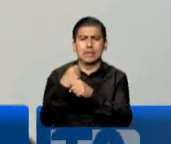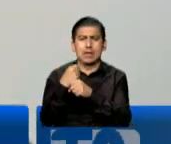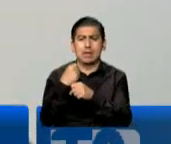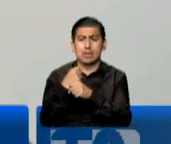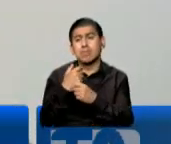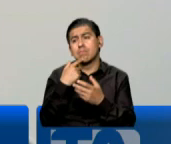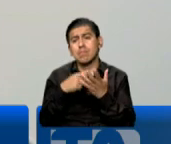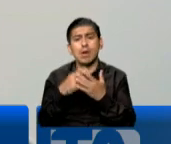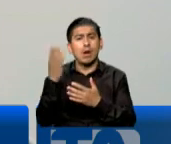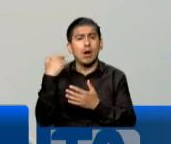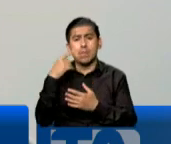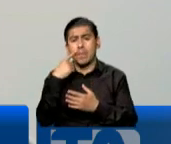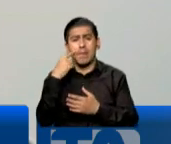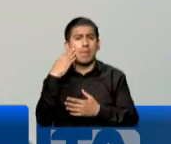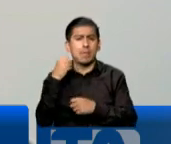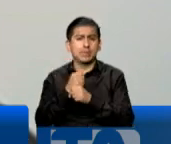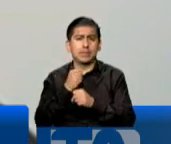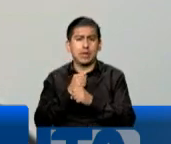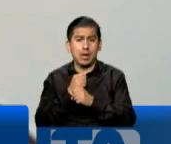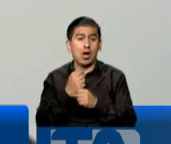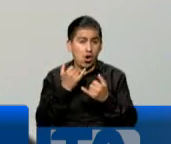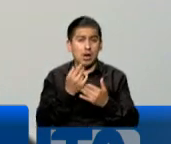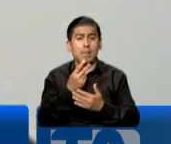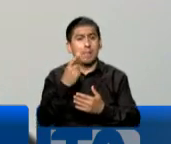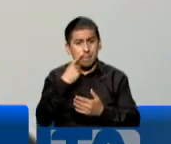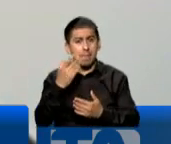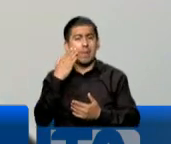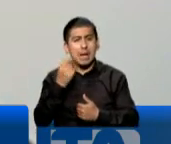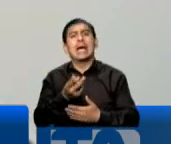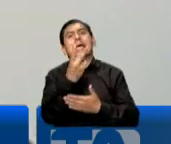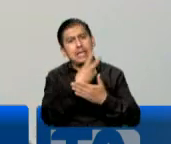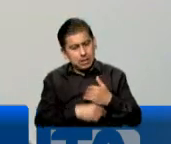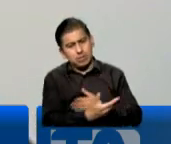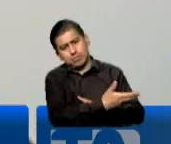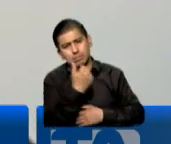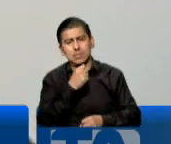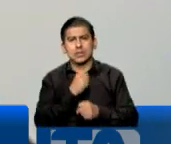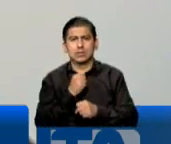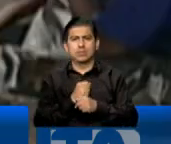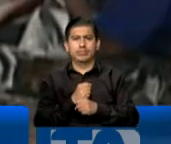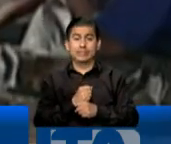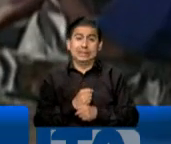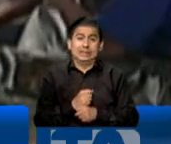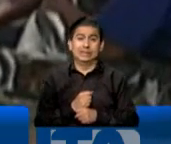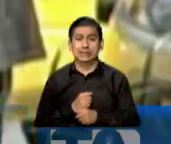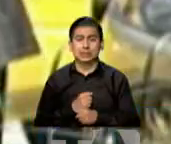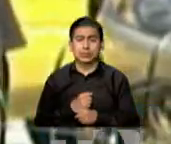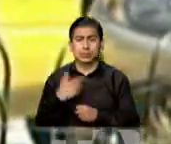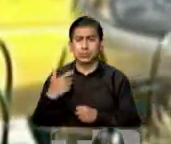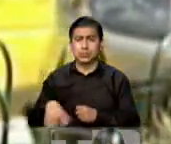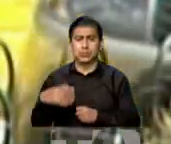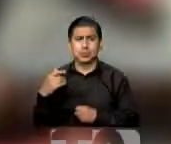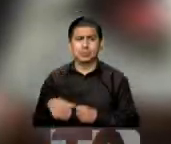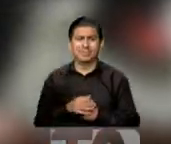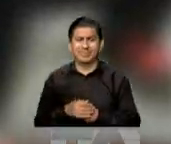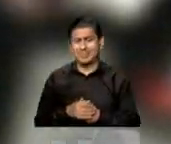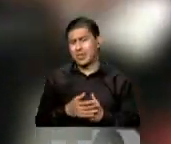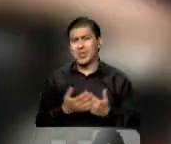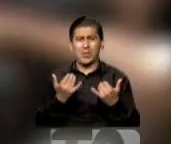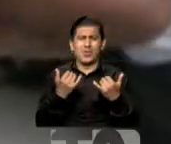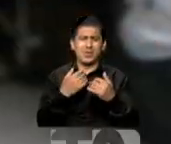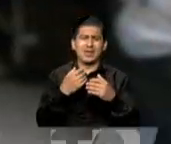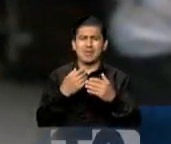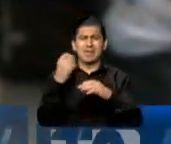infantil y adolescente, el desempleo o empleo inadecuado para los padres y madres de familia. El informe apunta que si bien la